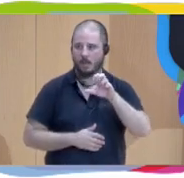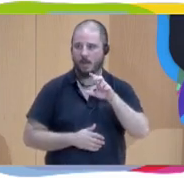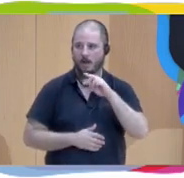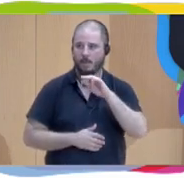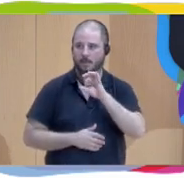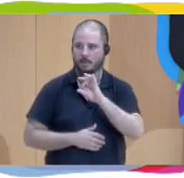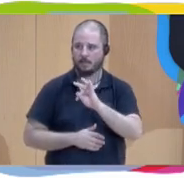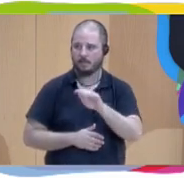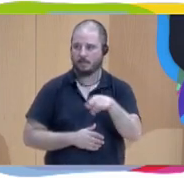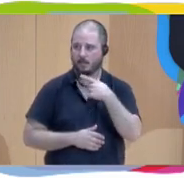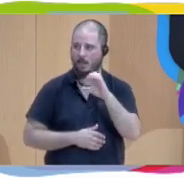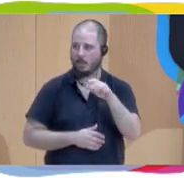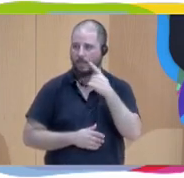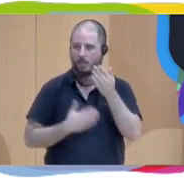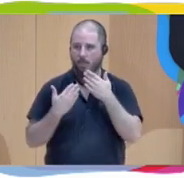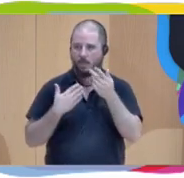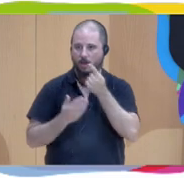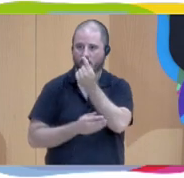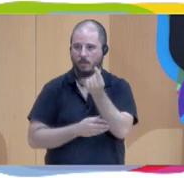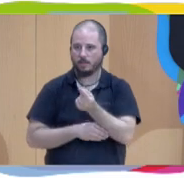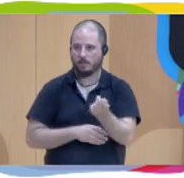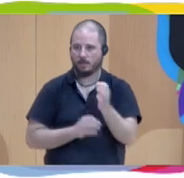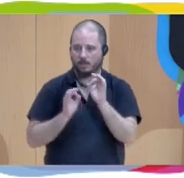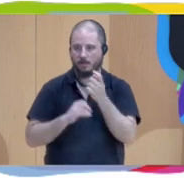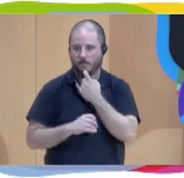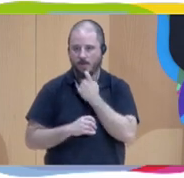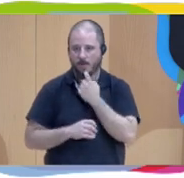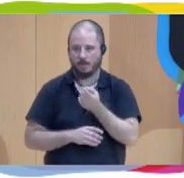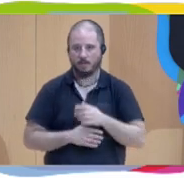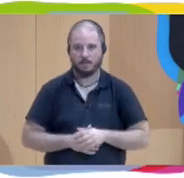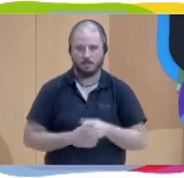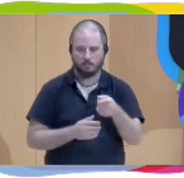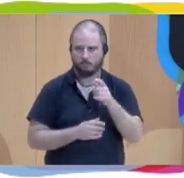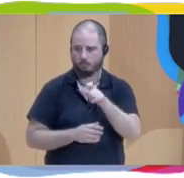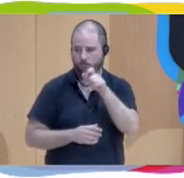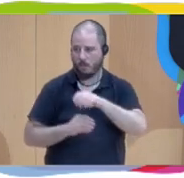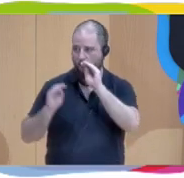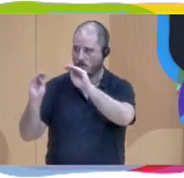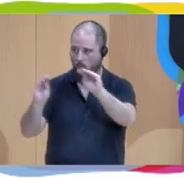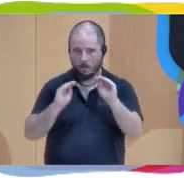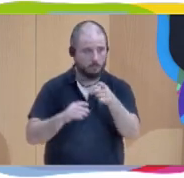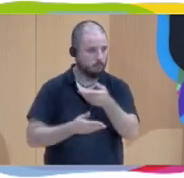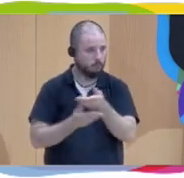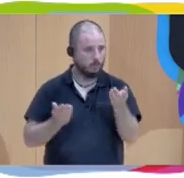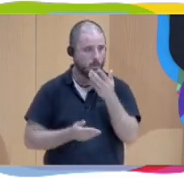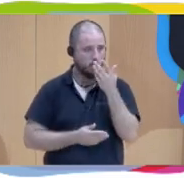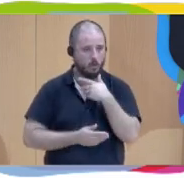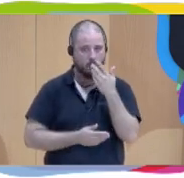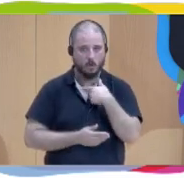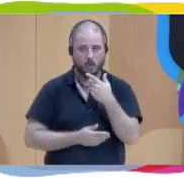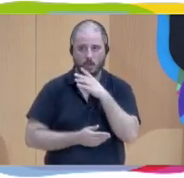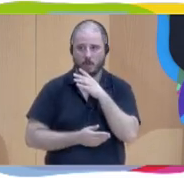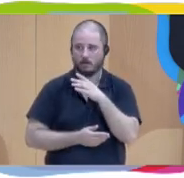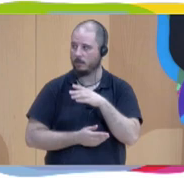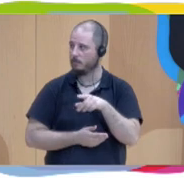Dialogues Design Limited de Finlandia, por supuesto, y formador. Muchas de las personas que estáis aquí le conocéis bien, al igual